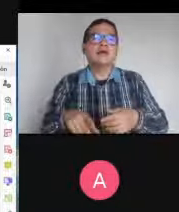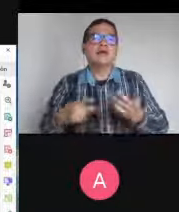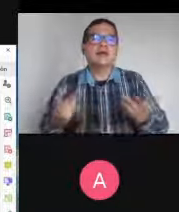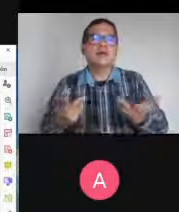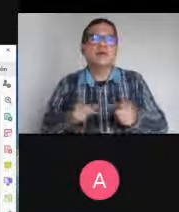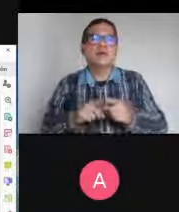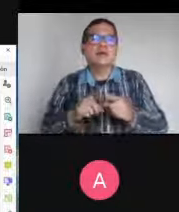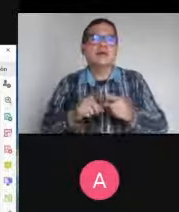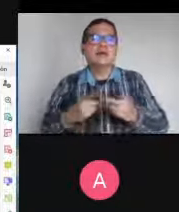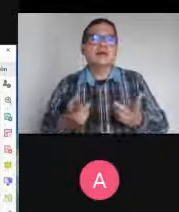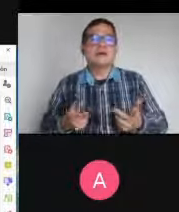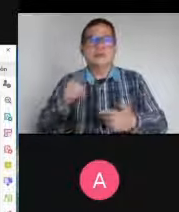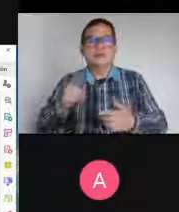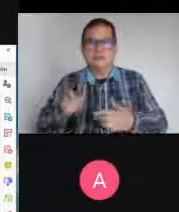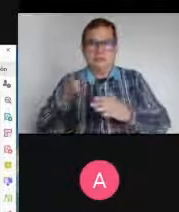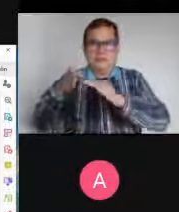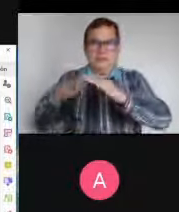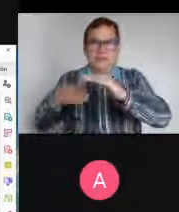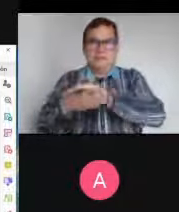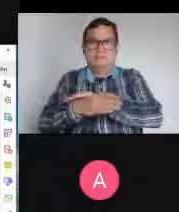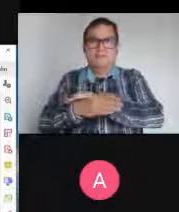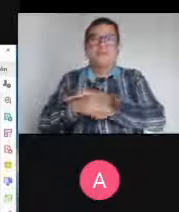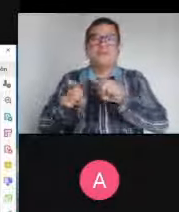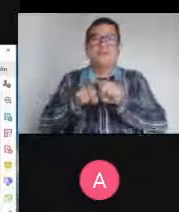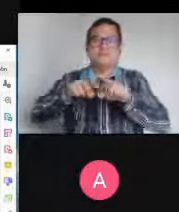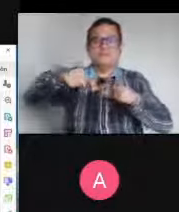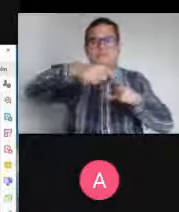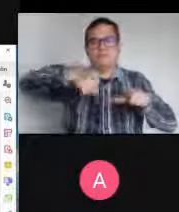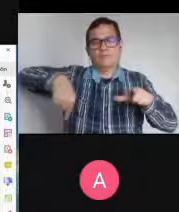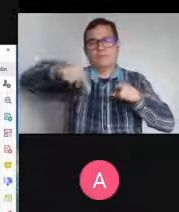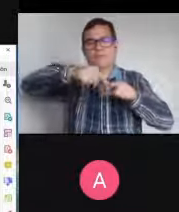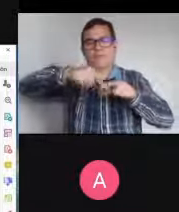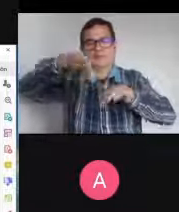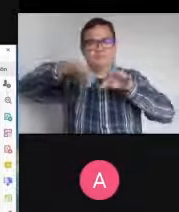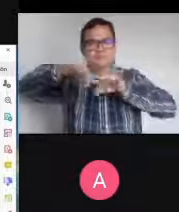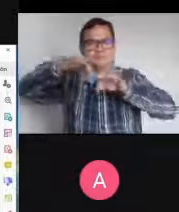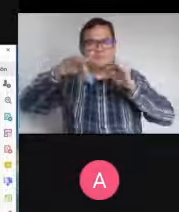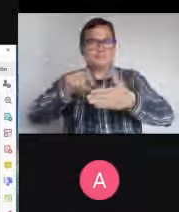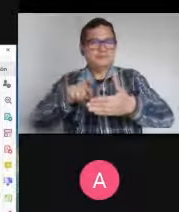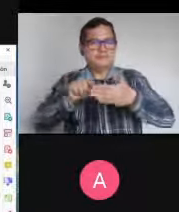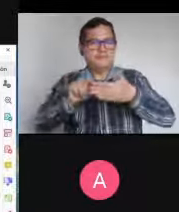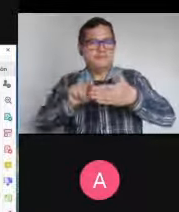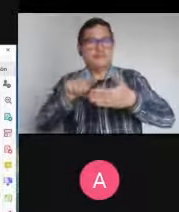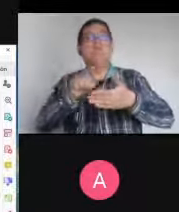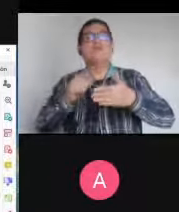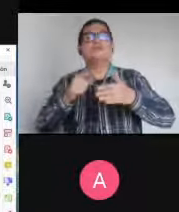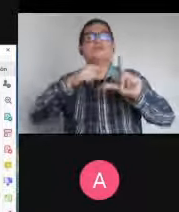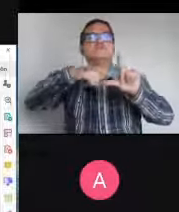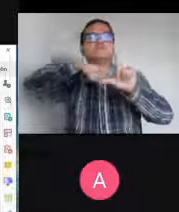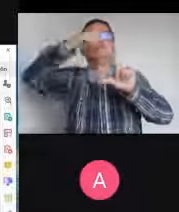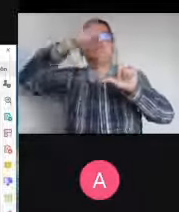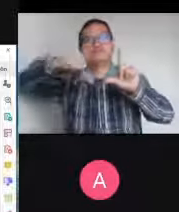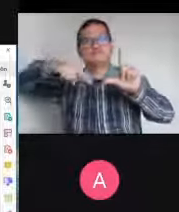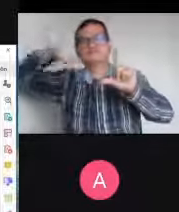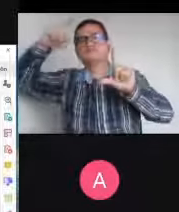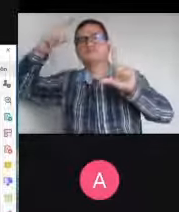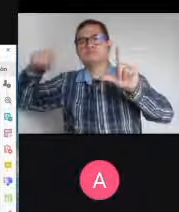en la parte de la entrada de nuestro circuito es que se genera o vemos una señal tipo sinusoidal